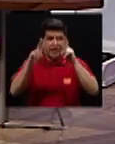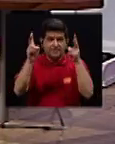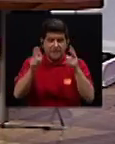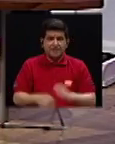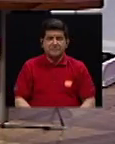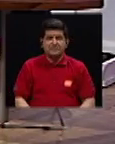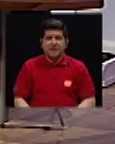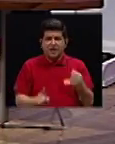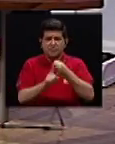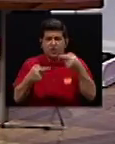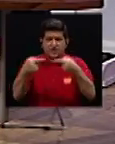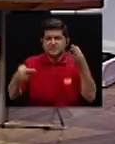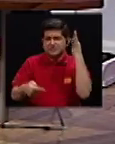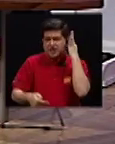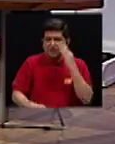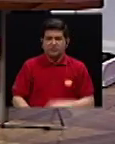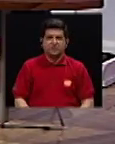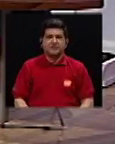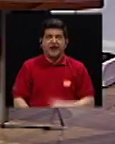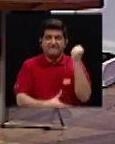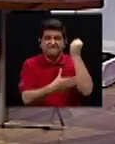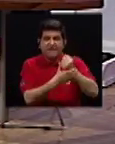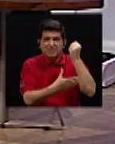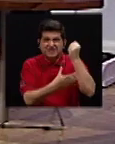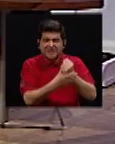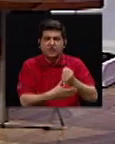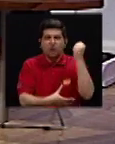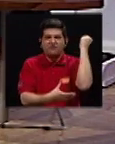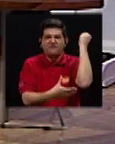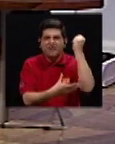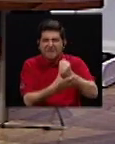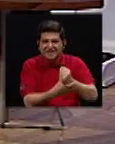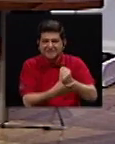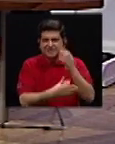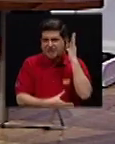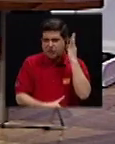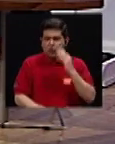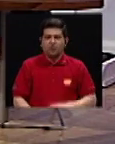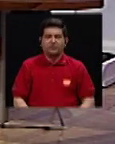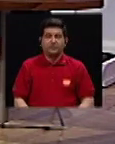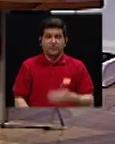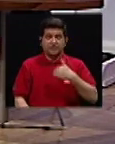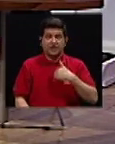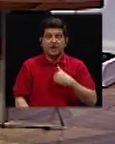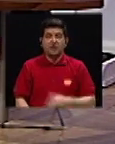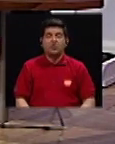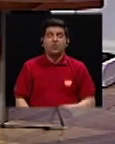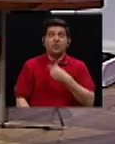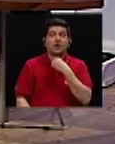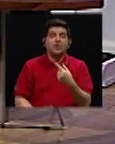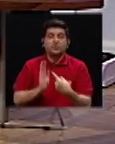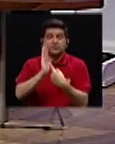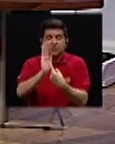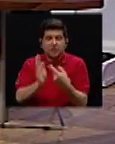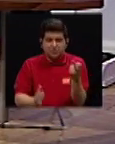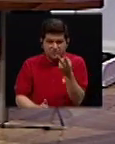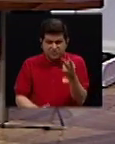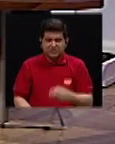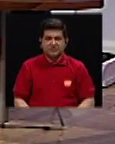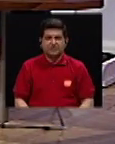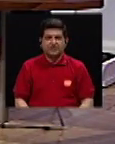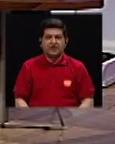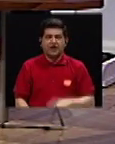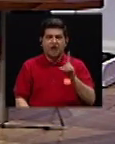violencia contra las mujeres femicidio y feminicidio tengo Entonces el gusto de presentarles a ustedes a la